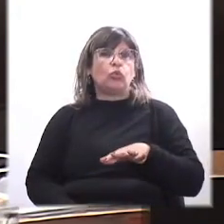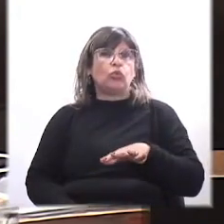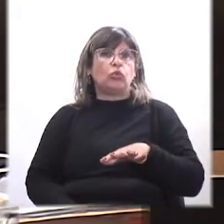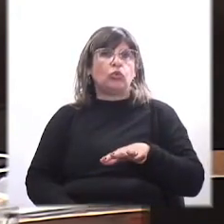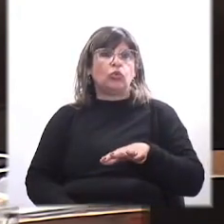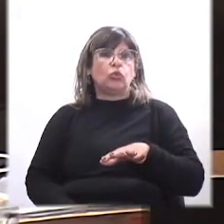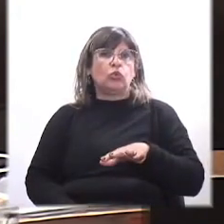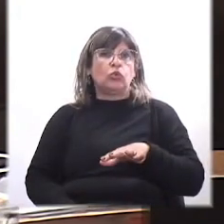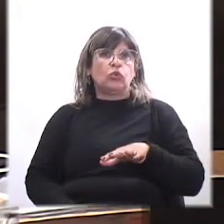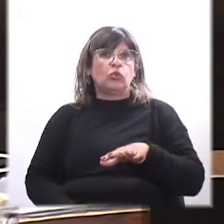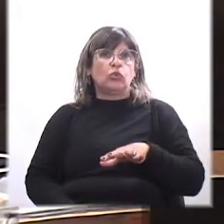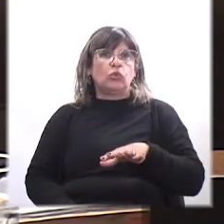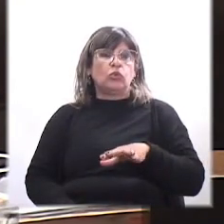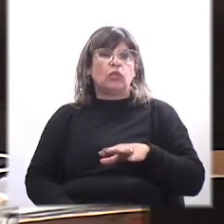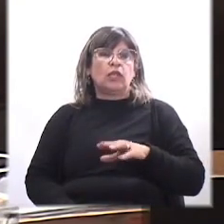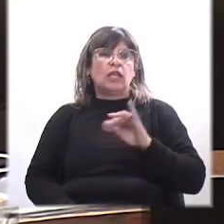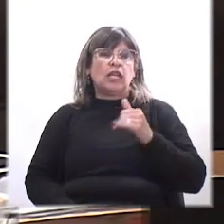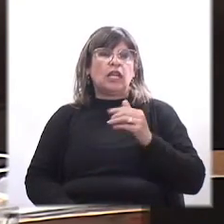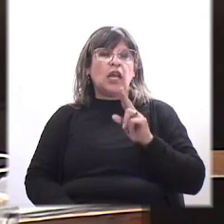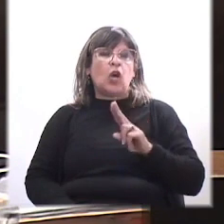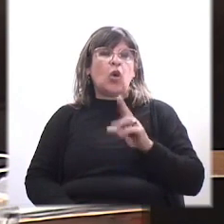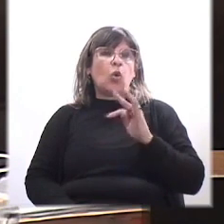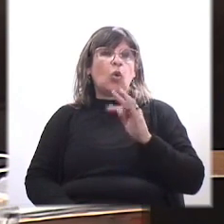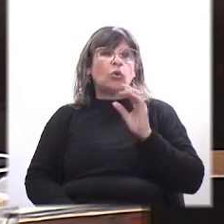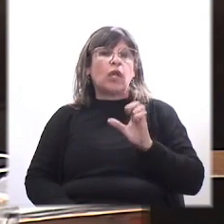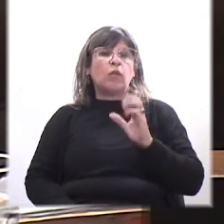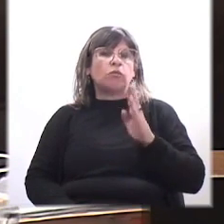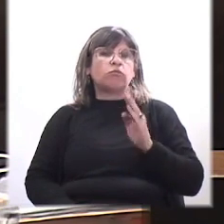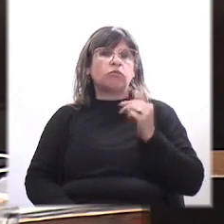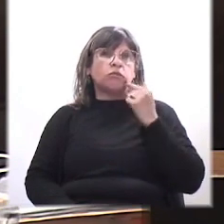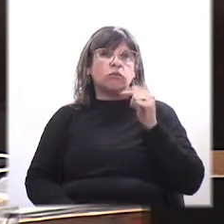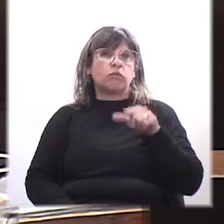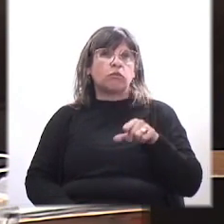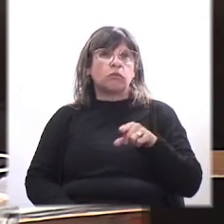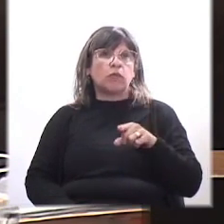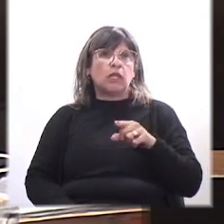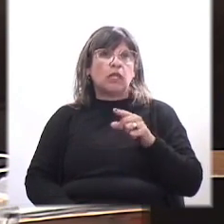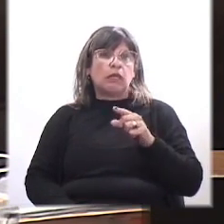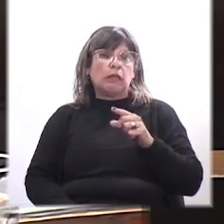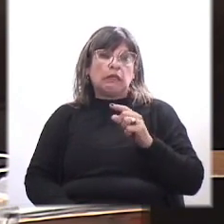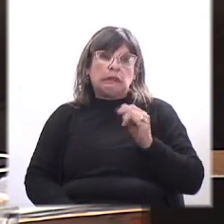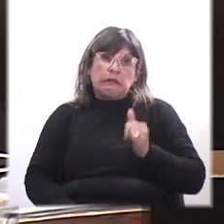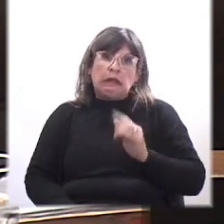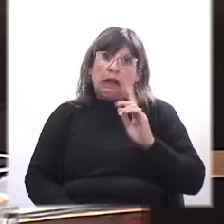la Junta de Transparencia y Ética Pública tenga razón.